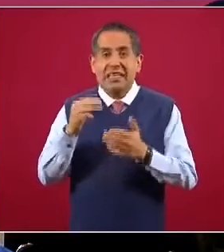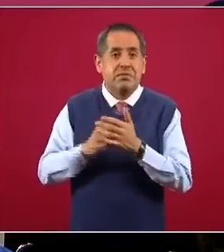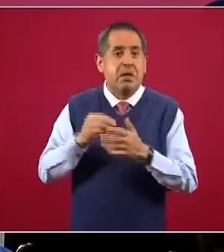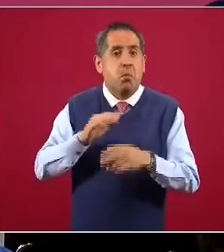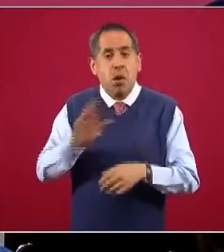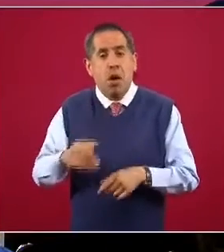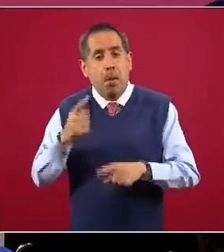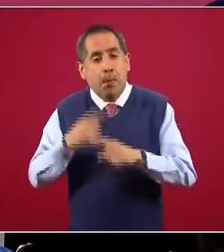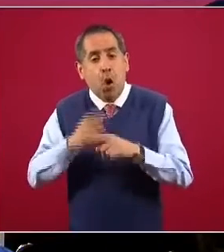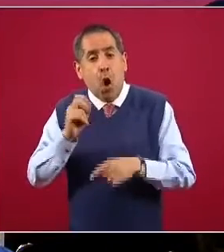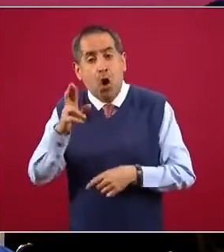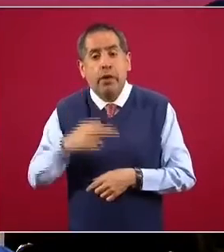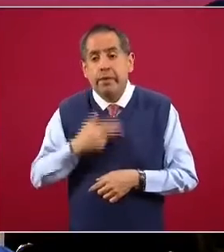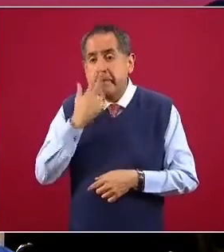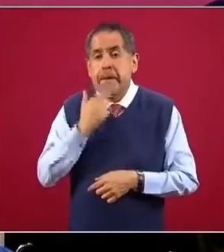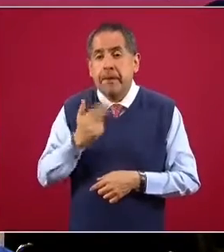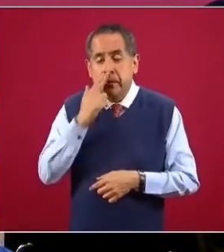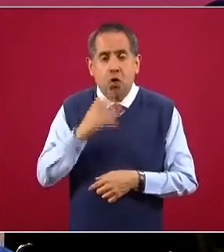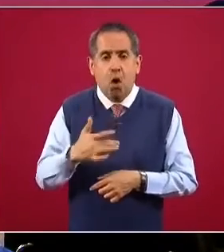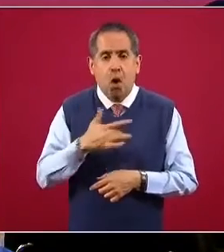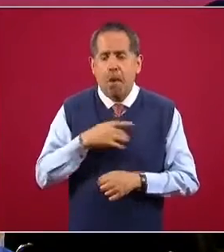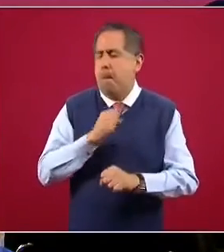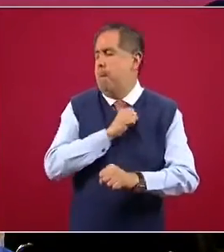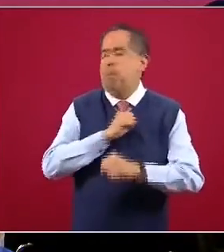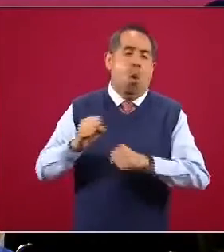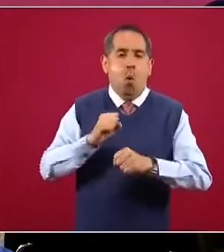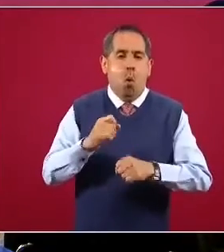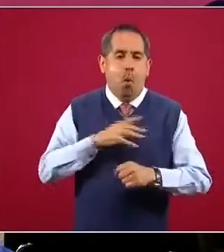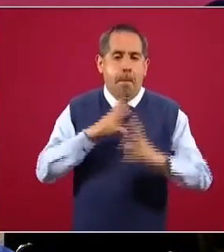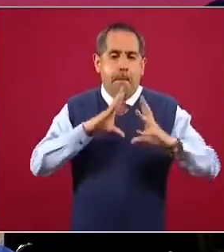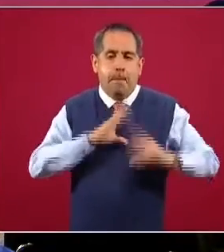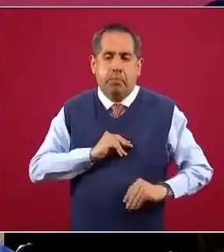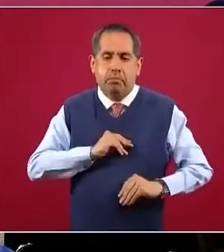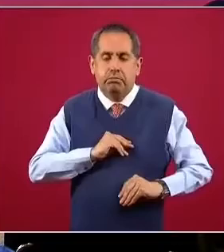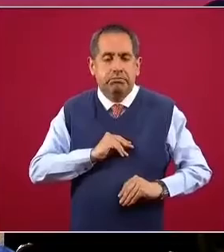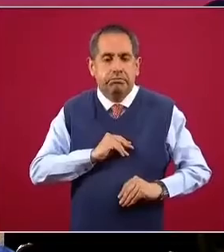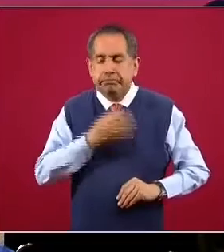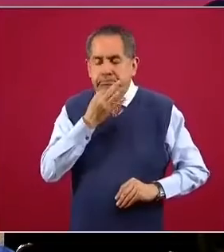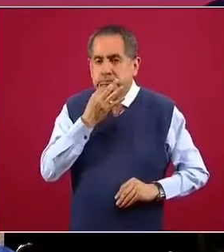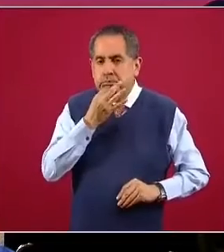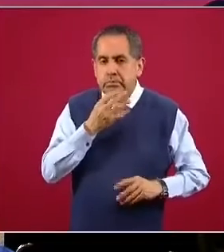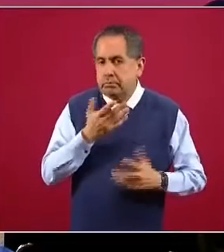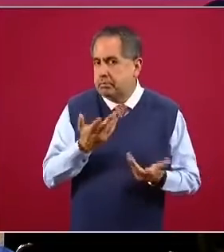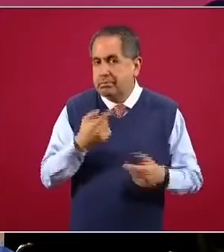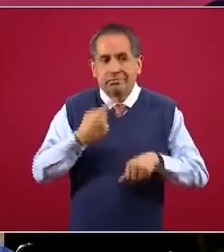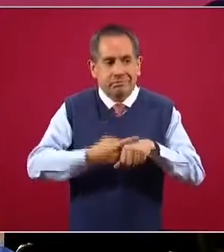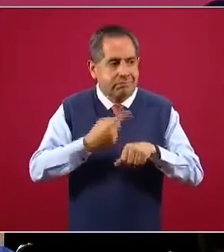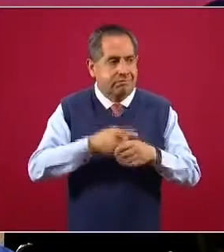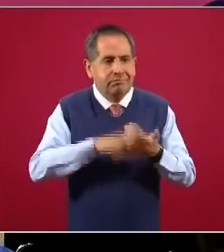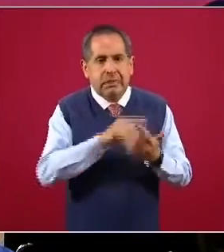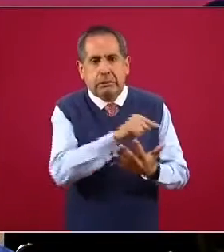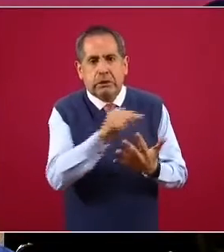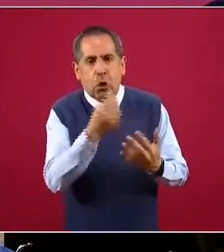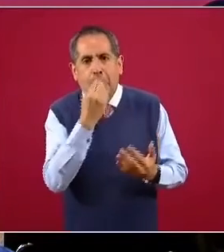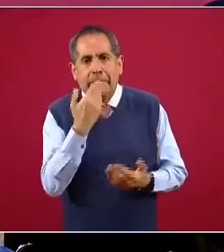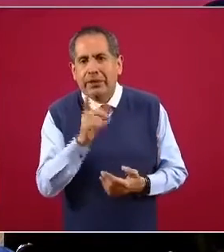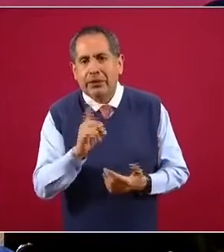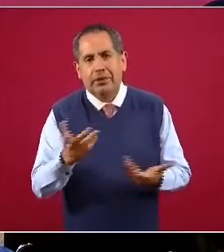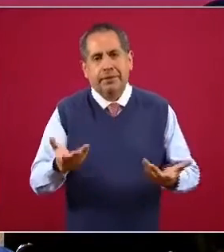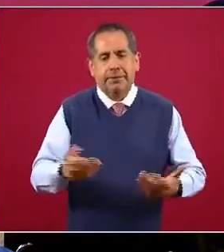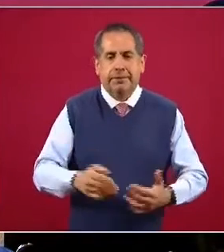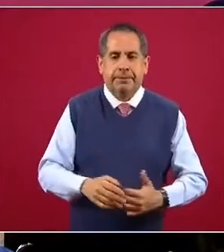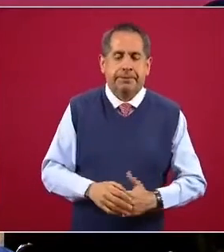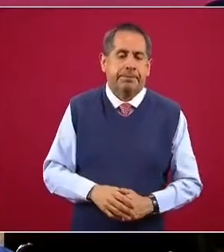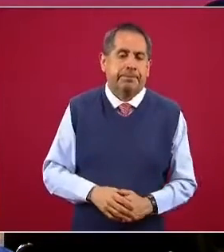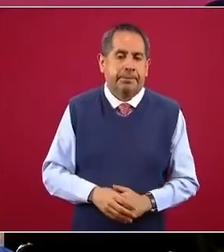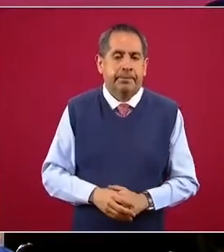y específicamente infarto agudo del miocardio, 13,000 enfermedades, muertes. La siguiente, por favor.